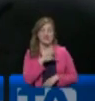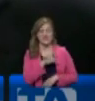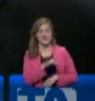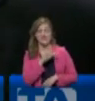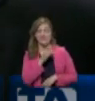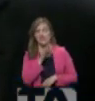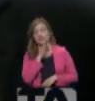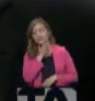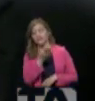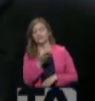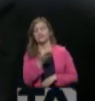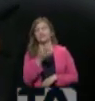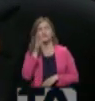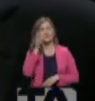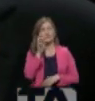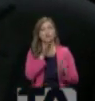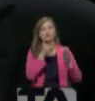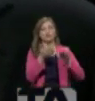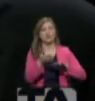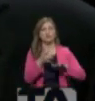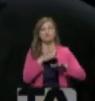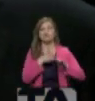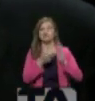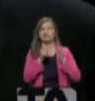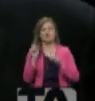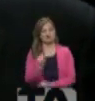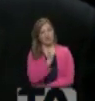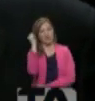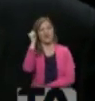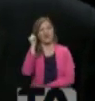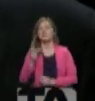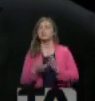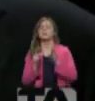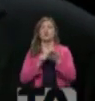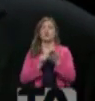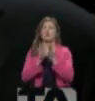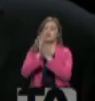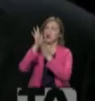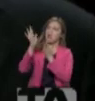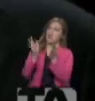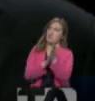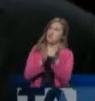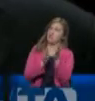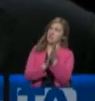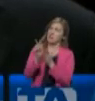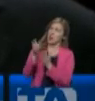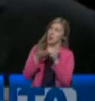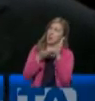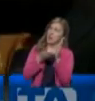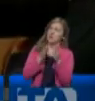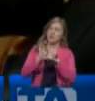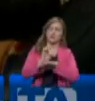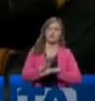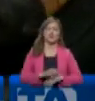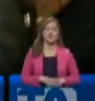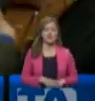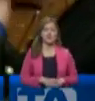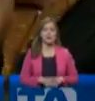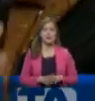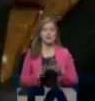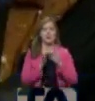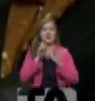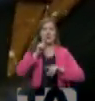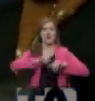duele. Pero creo que con su muerte también hemos ganado una gran figura nacional, un gran referente de la República. Su